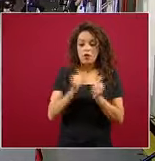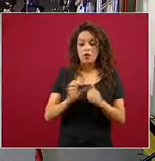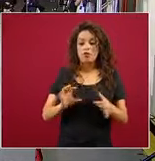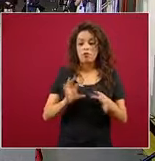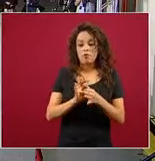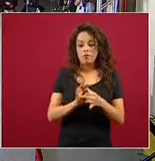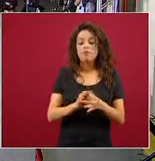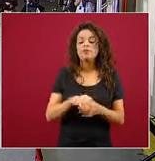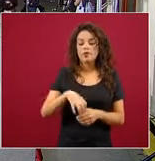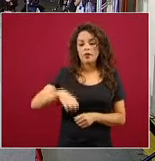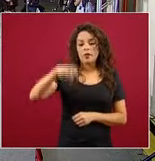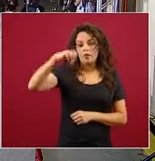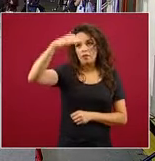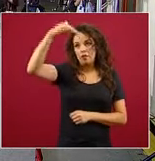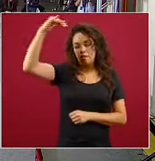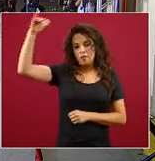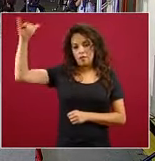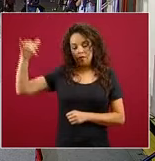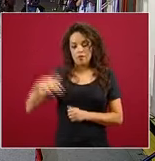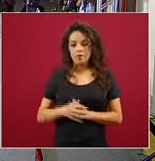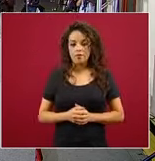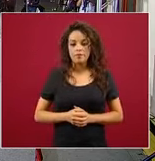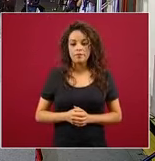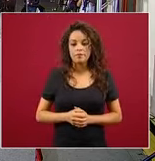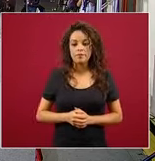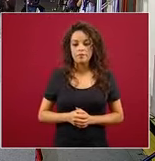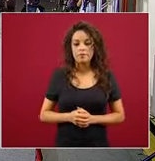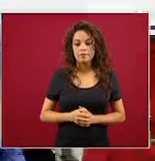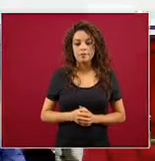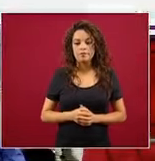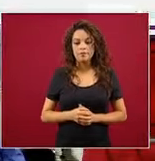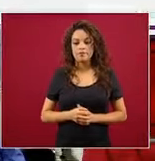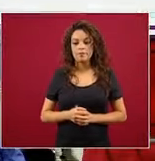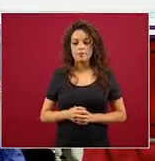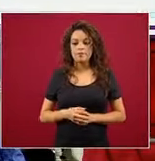mayores. El doctor Luis Miguel Gutiérrez,